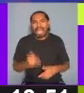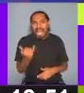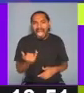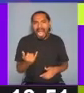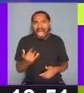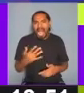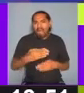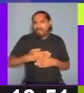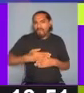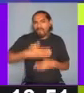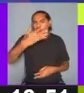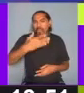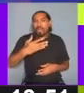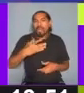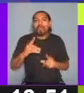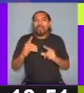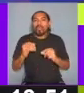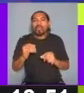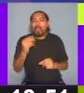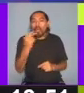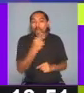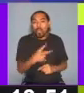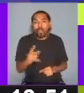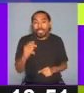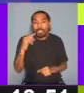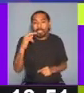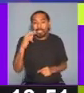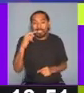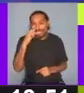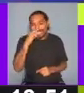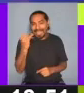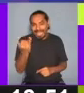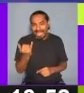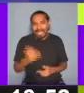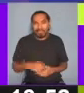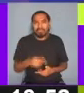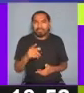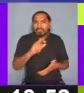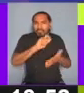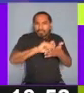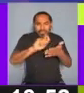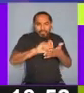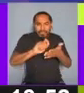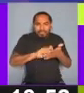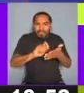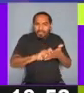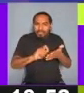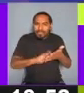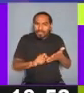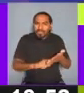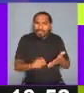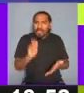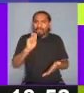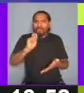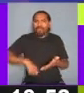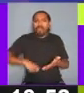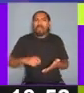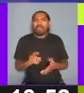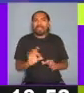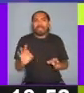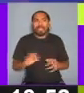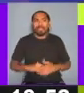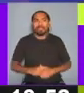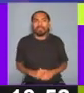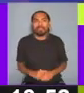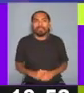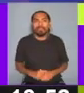ya llenado con todos los datos de quiénes, o sea, datos como una declaración informativa del comitente, del